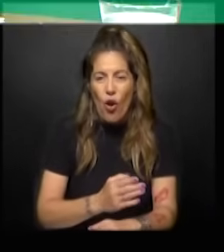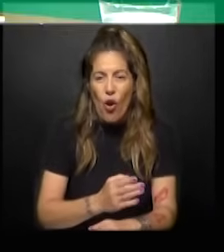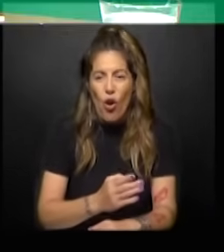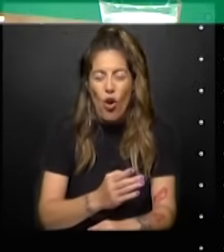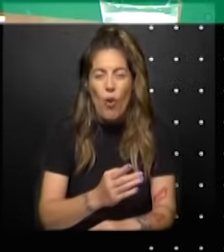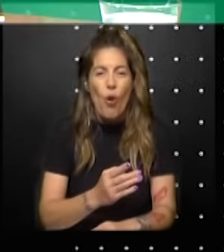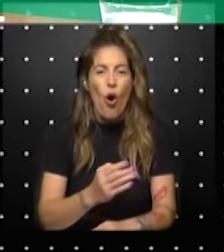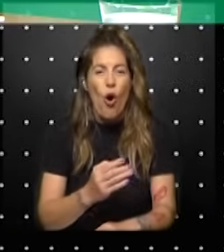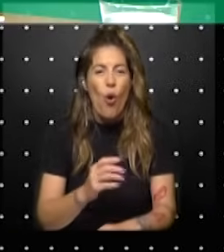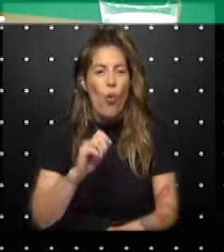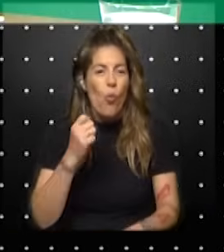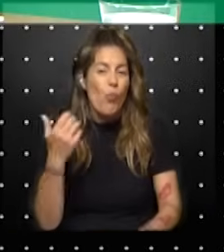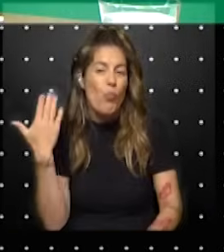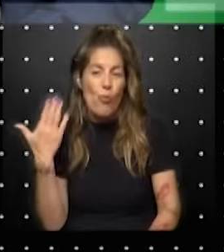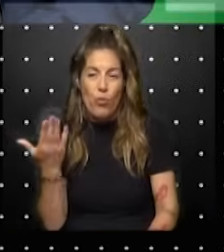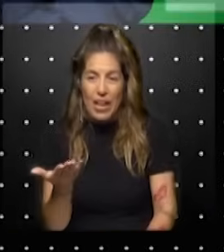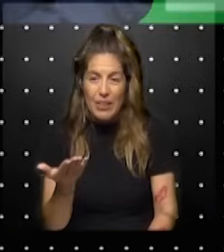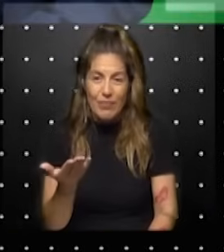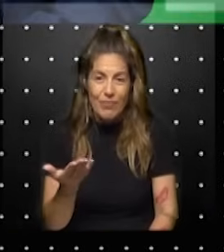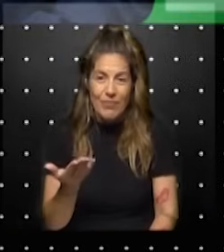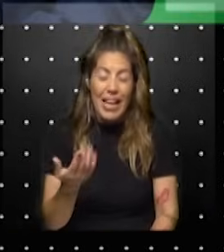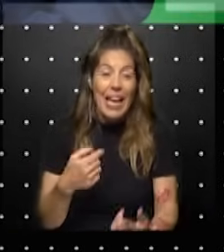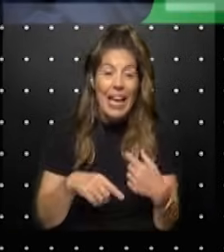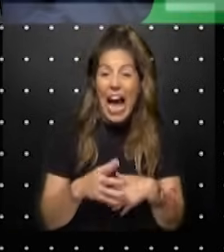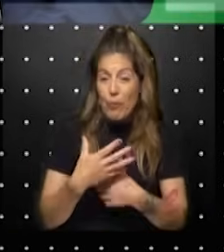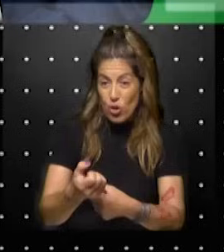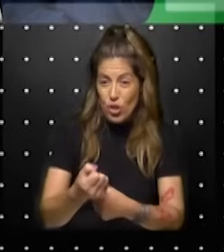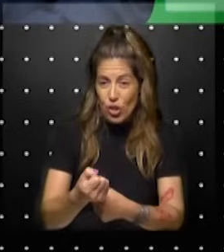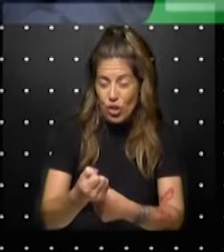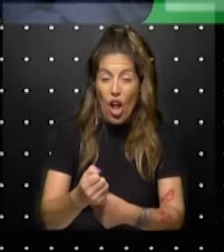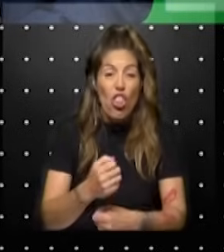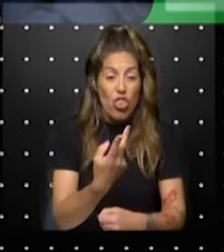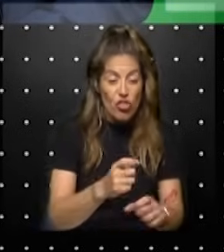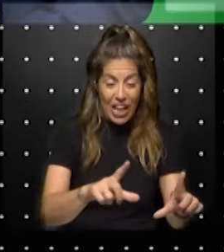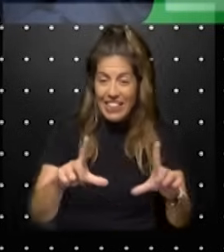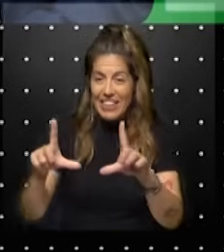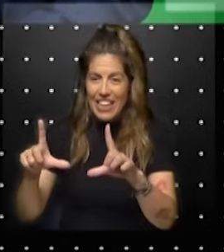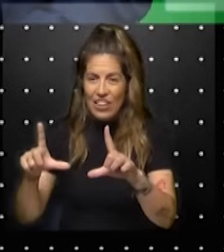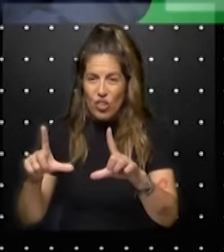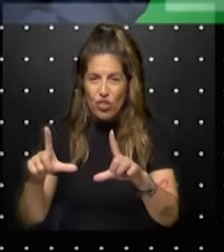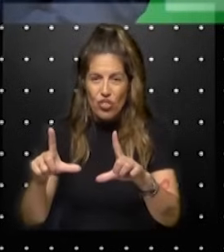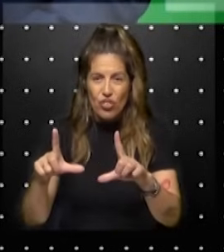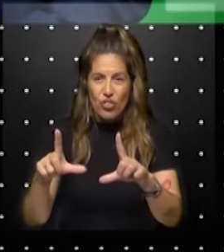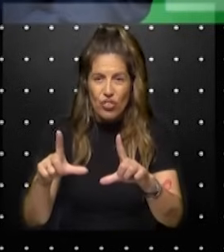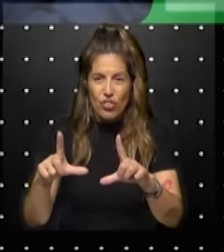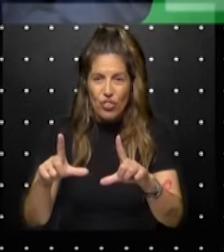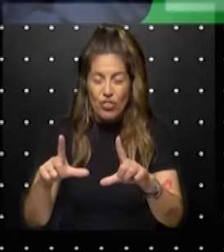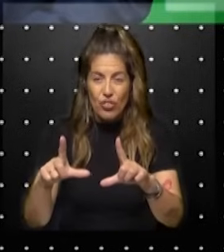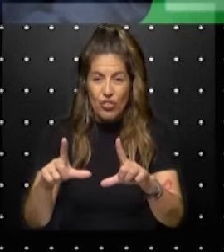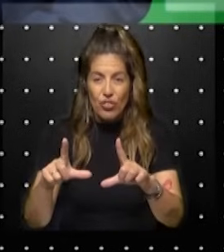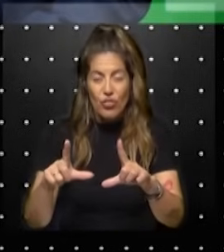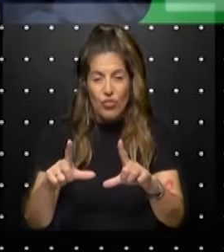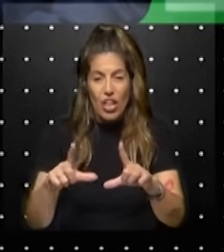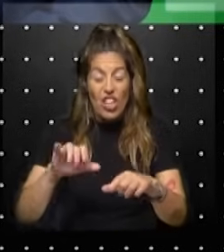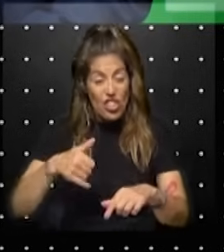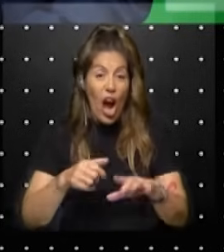perfil popular, este momento, sí. Claro. Bueno. A eso vamos. Tenemos dos candidatos bastante, ¿no?